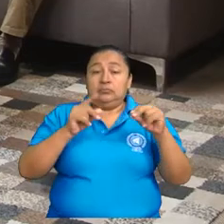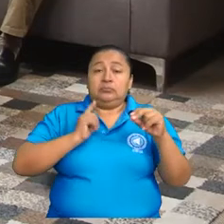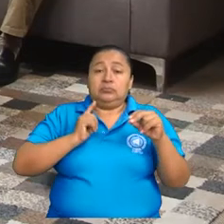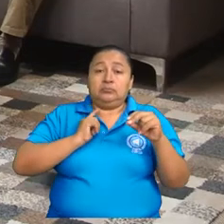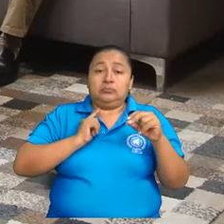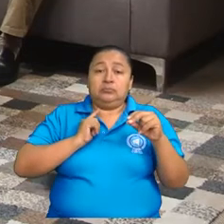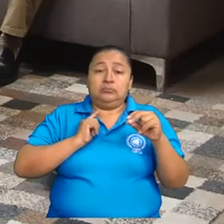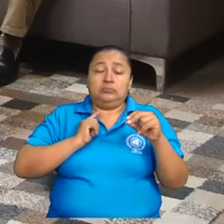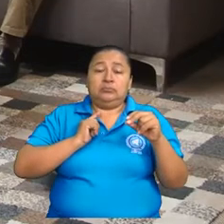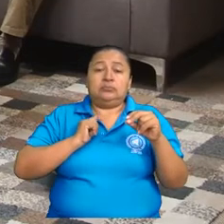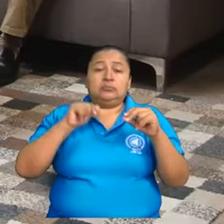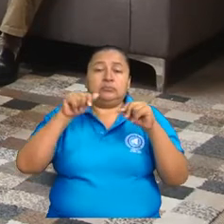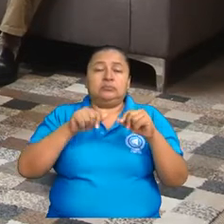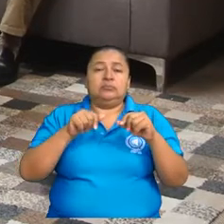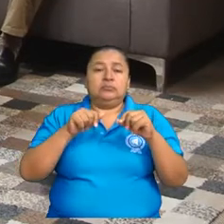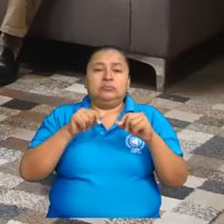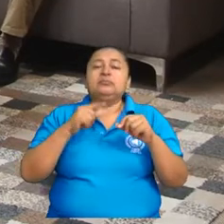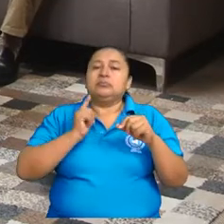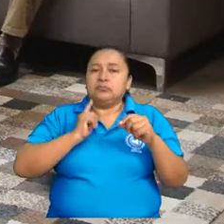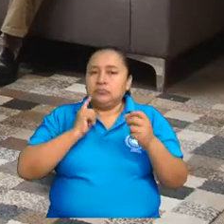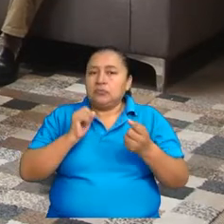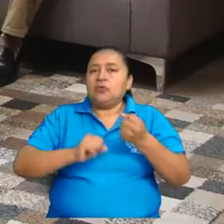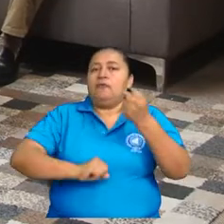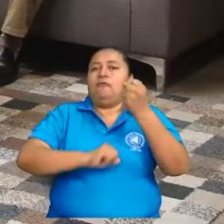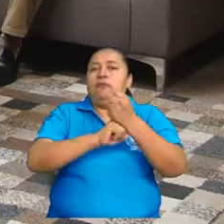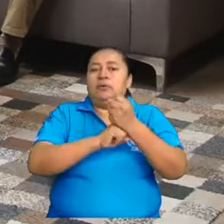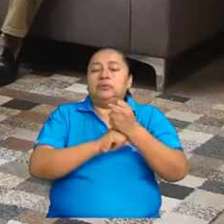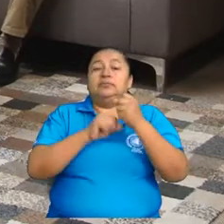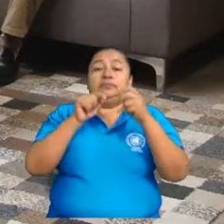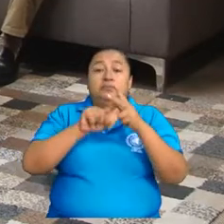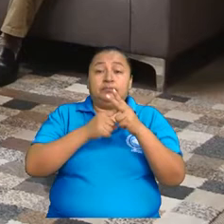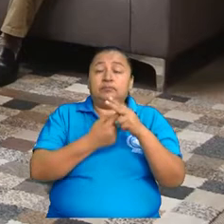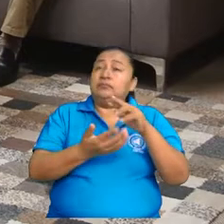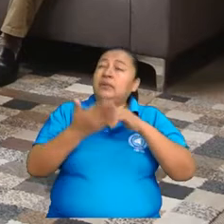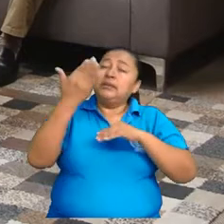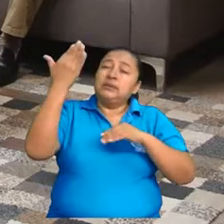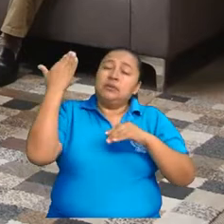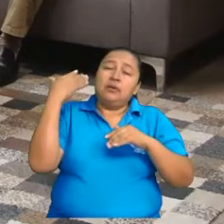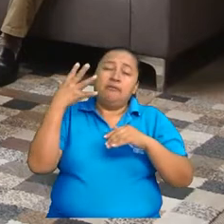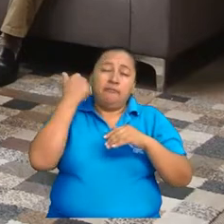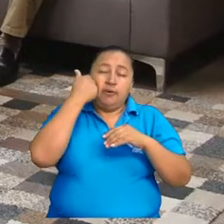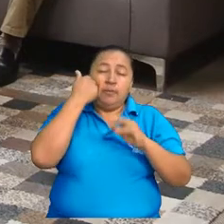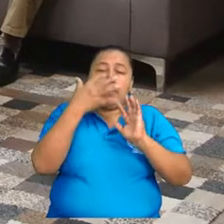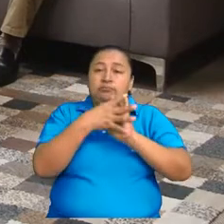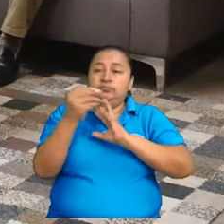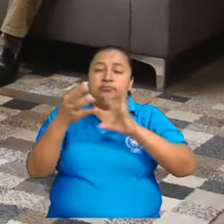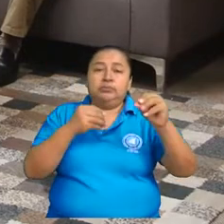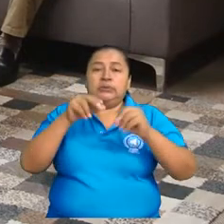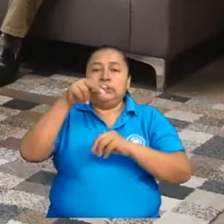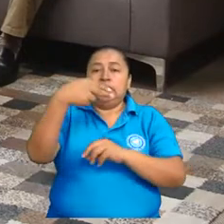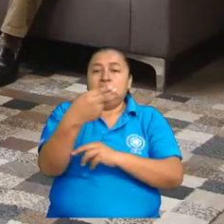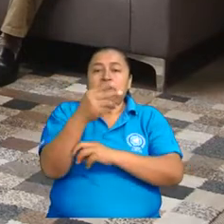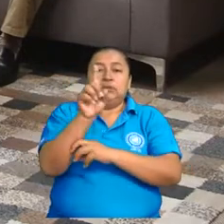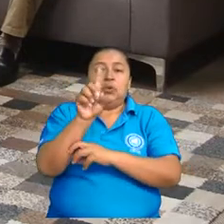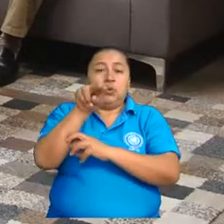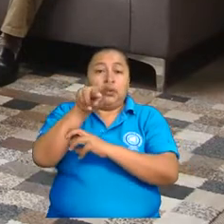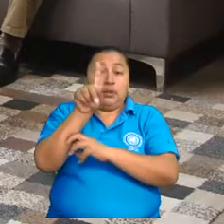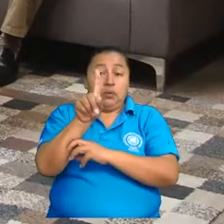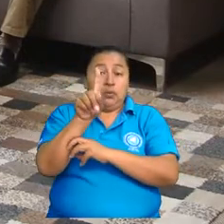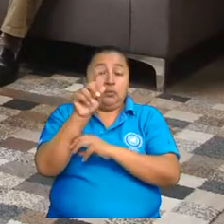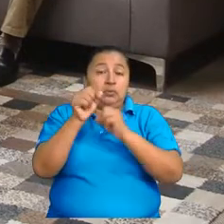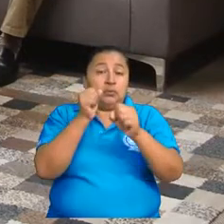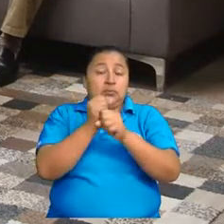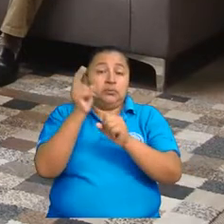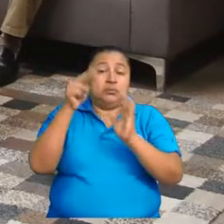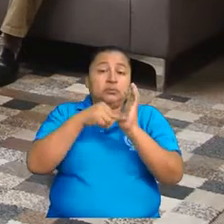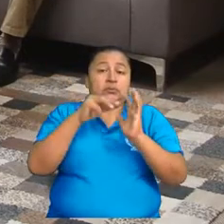una fortaleza desde la pandemia que tuvimos de la influenza H1N1 en el 2009, okay,